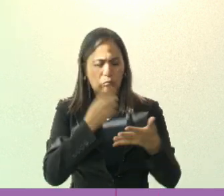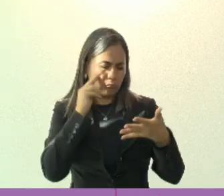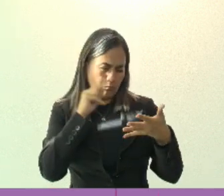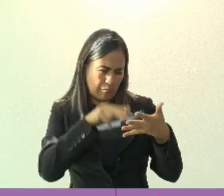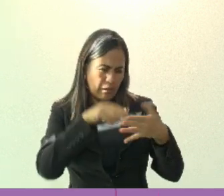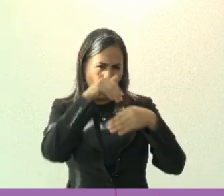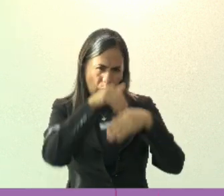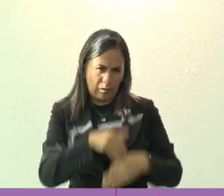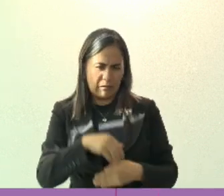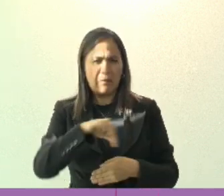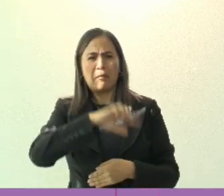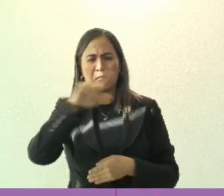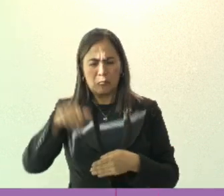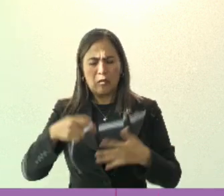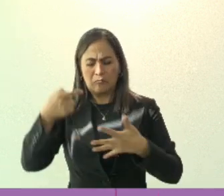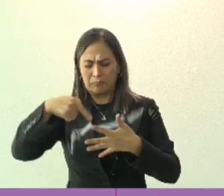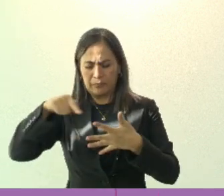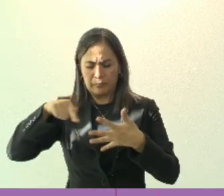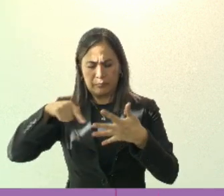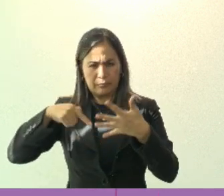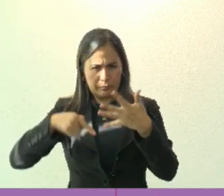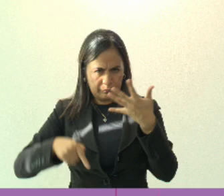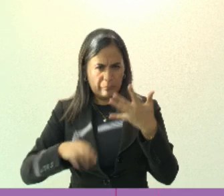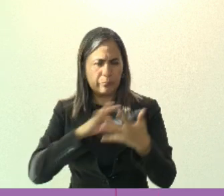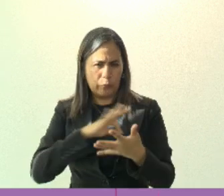actividades. Decía yo que